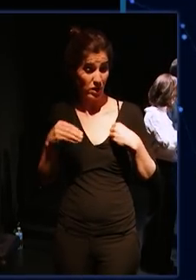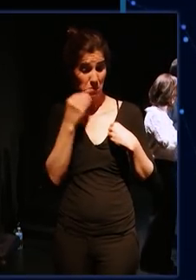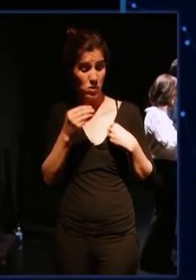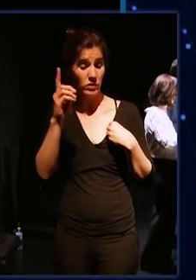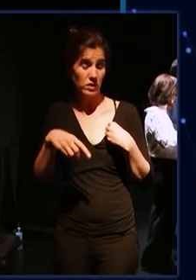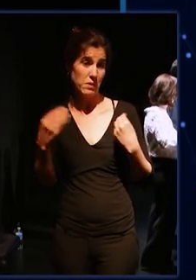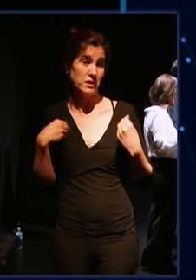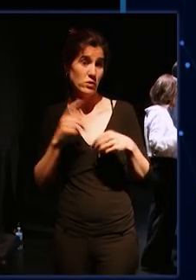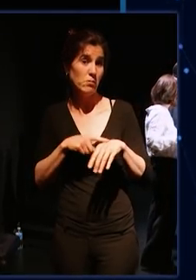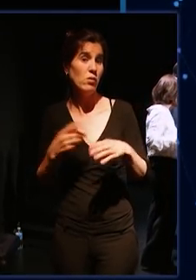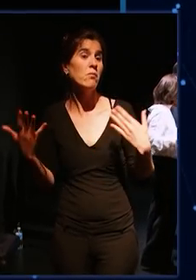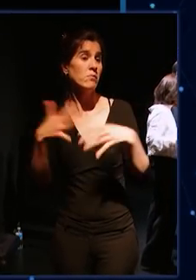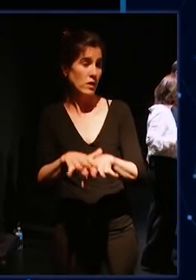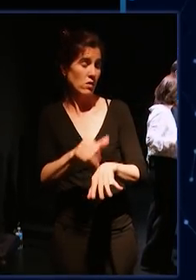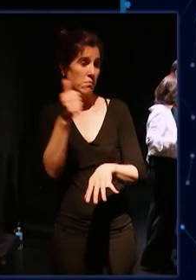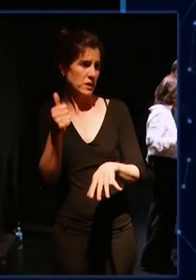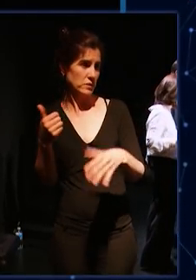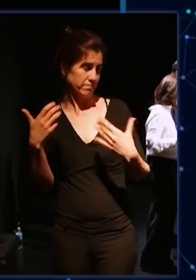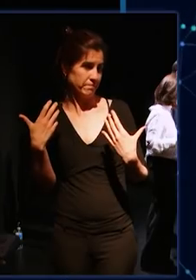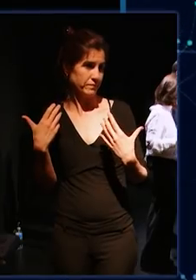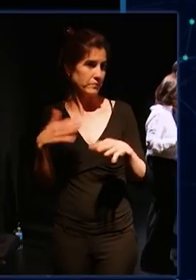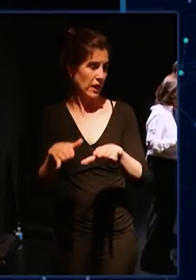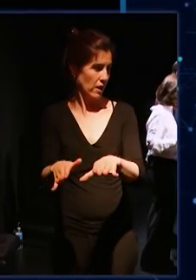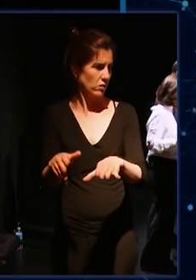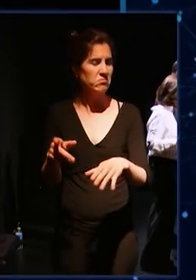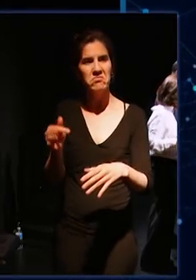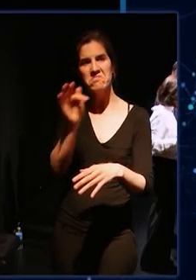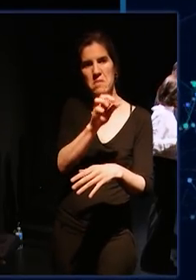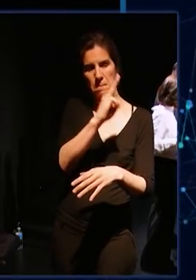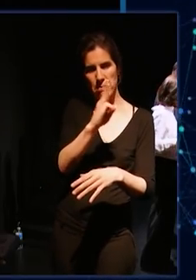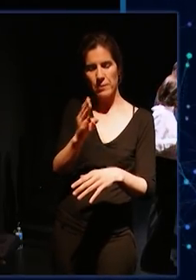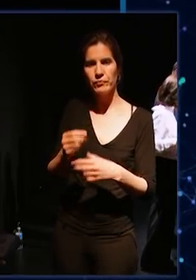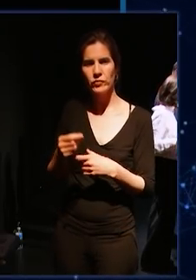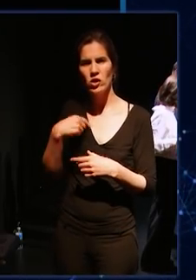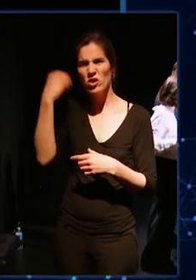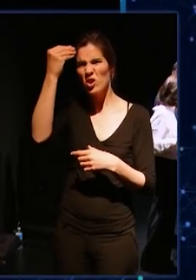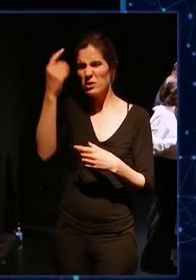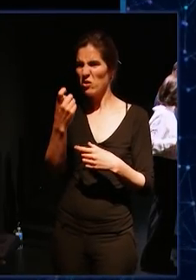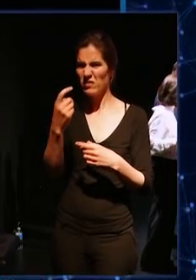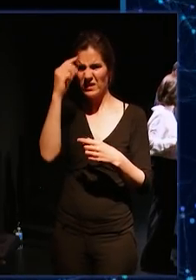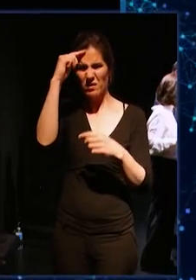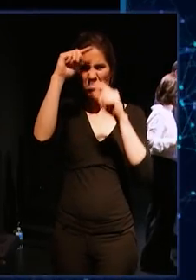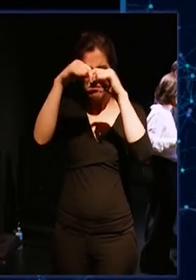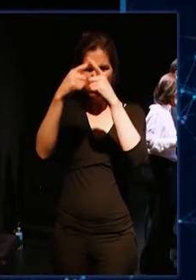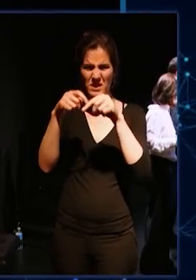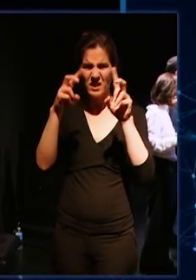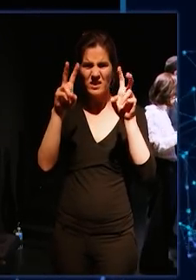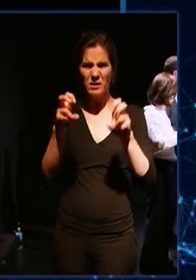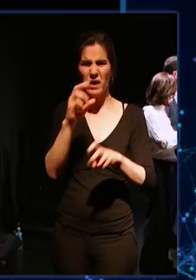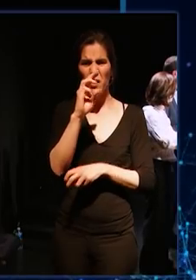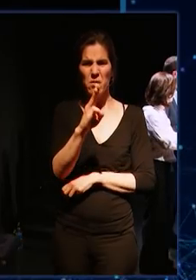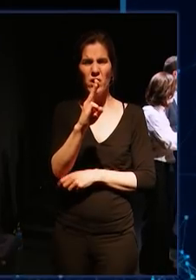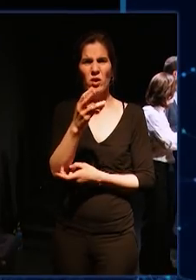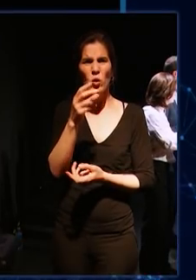Miranda, del Partit Popular. Llegados a este punto, yo creo que deberíamos preguntarnos qué es cultura o qué entendemos todos por cultura.